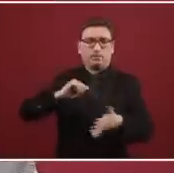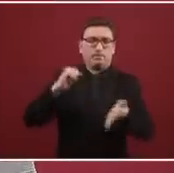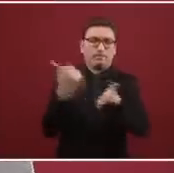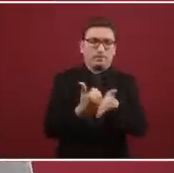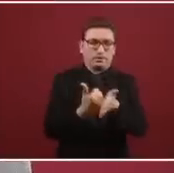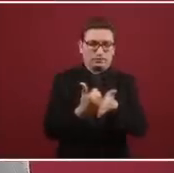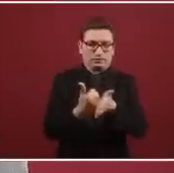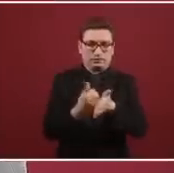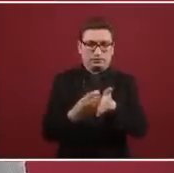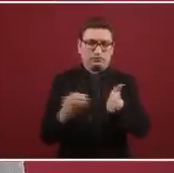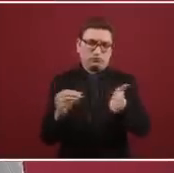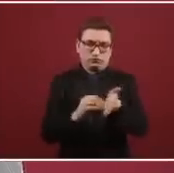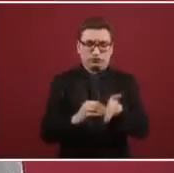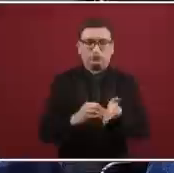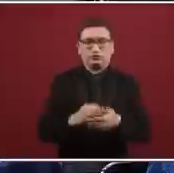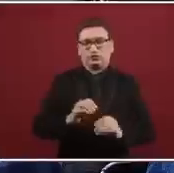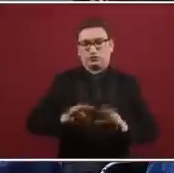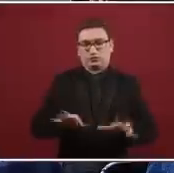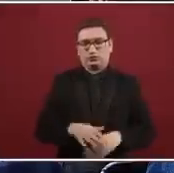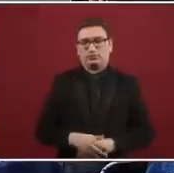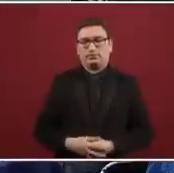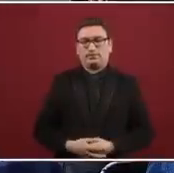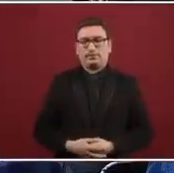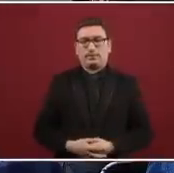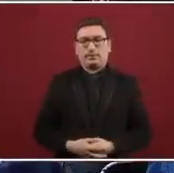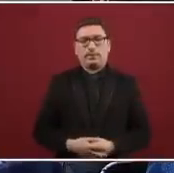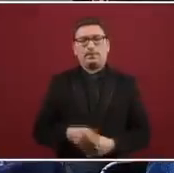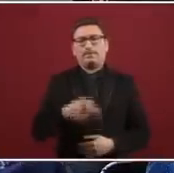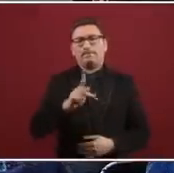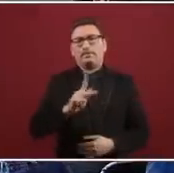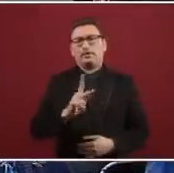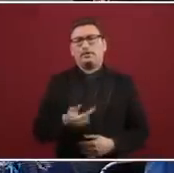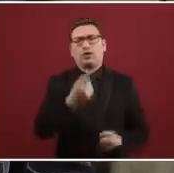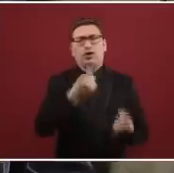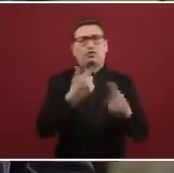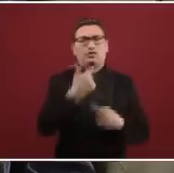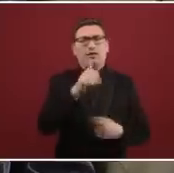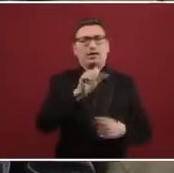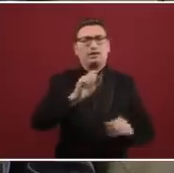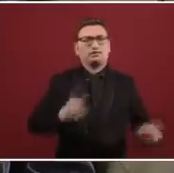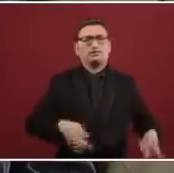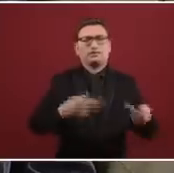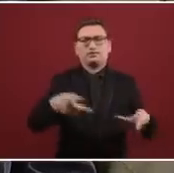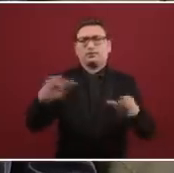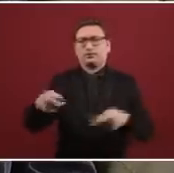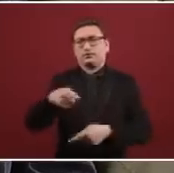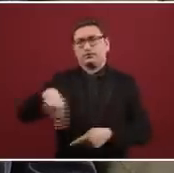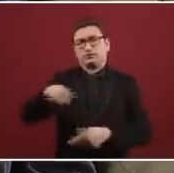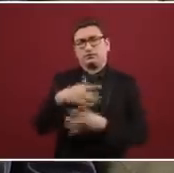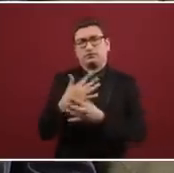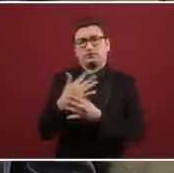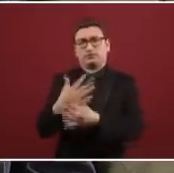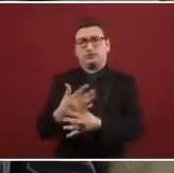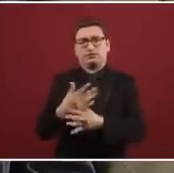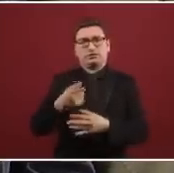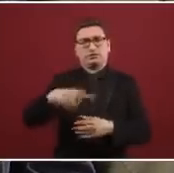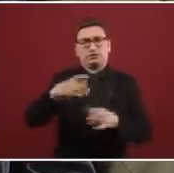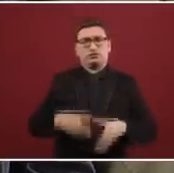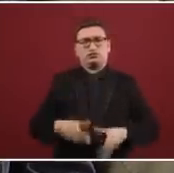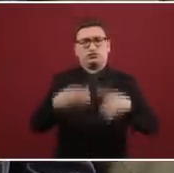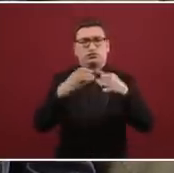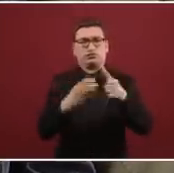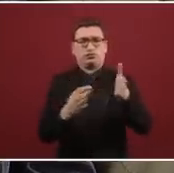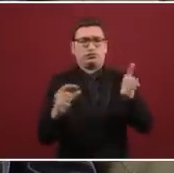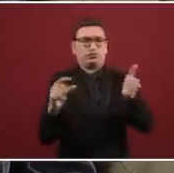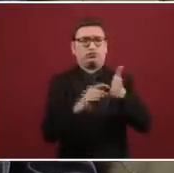los cilindros. Pero algunos proveedores, algunos gaseros dicen que troquelar o marcar los